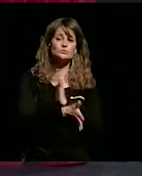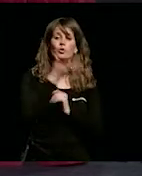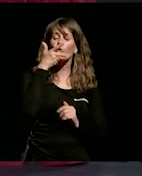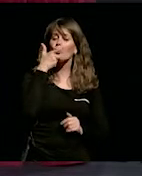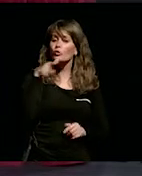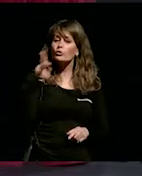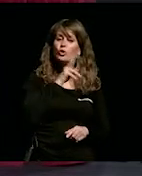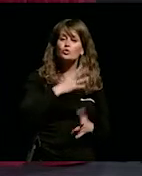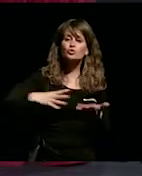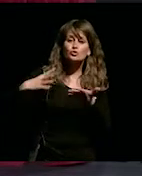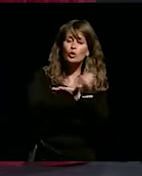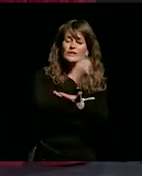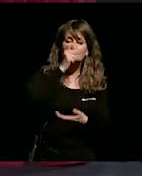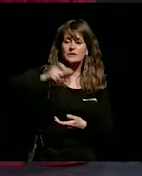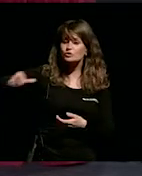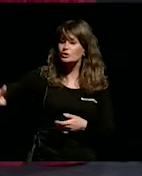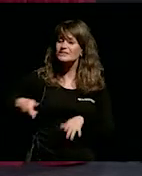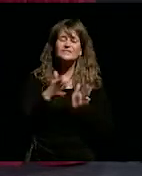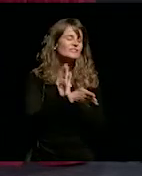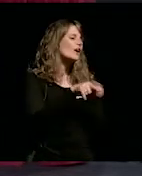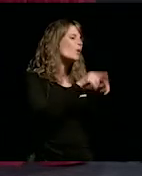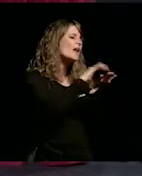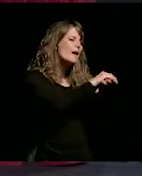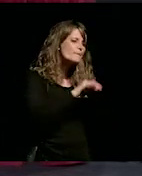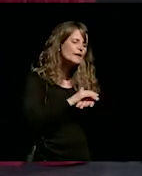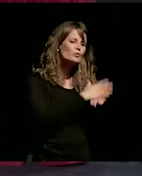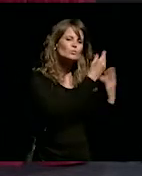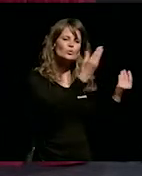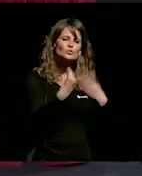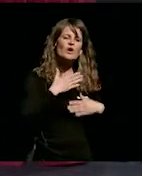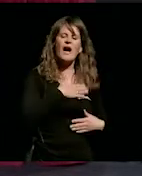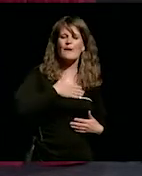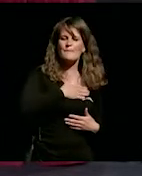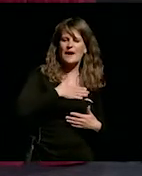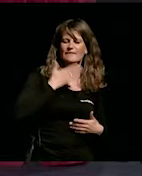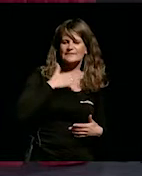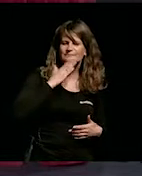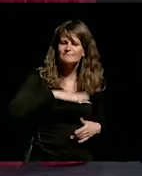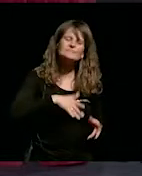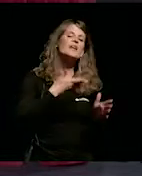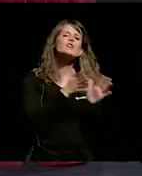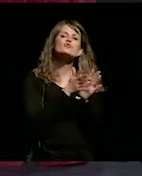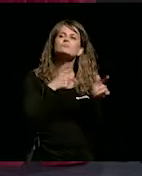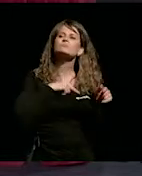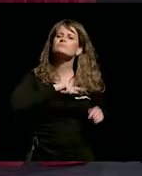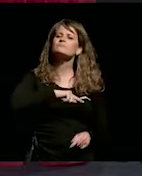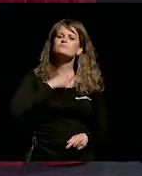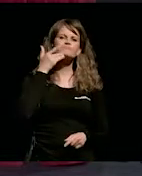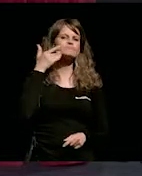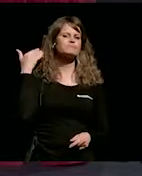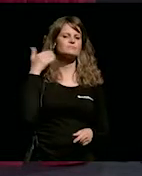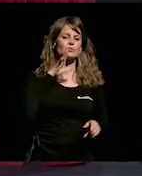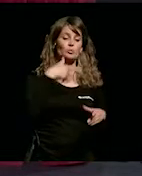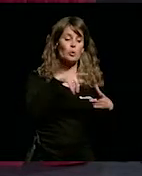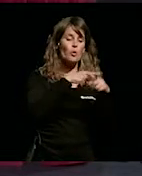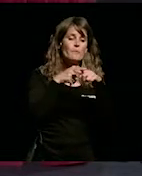a todas estas personas, son muy amistosos, se organizan bien, son amables y me siento privilegiada por compartir estos momentos